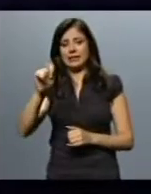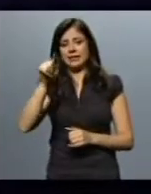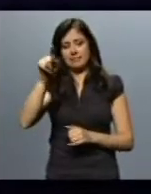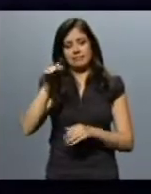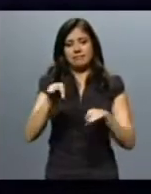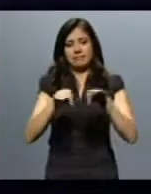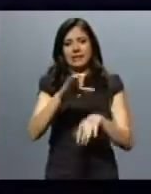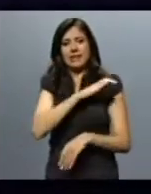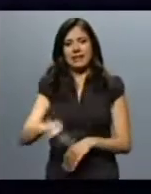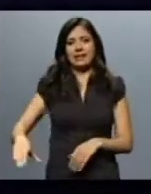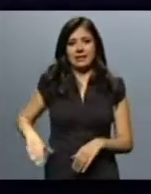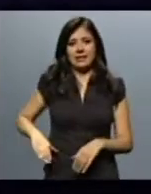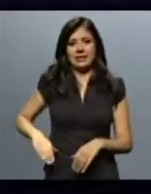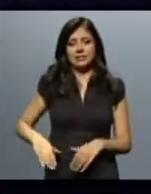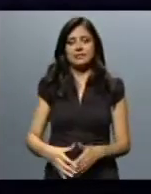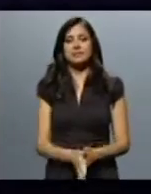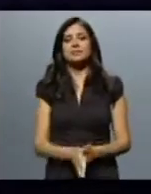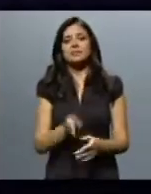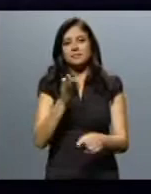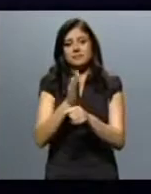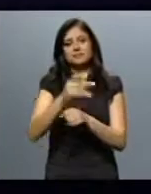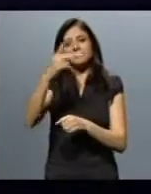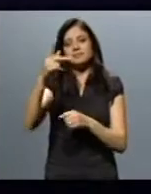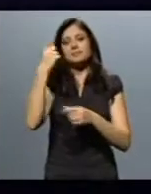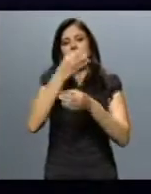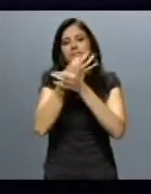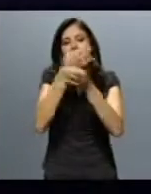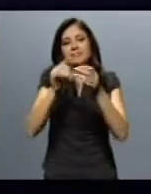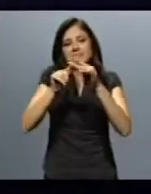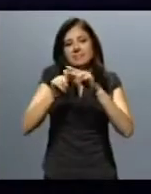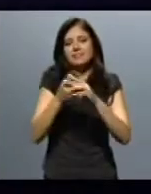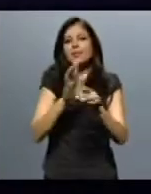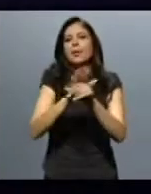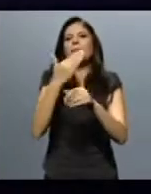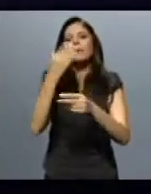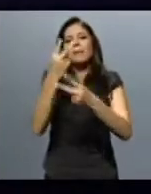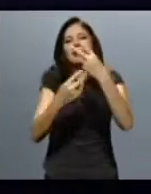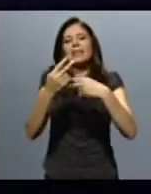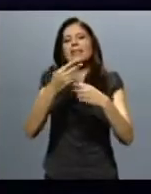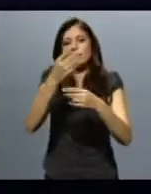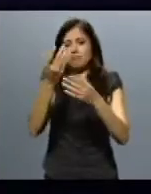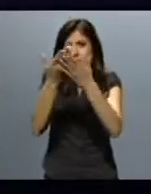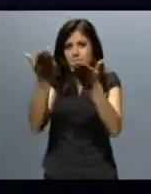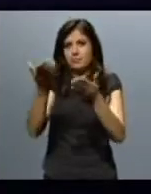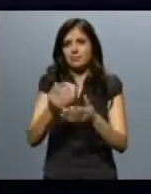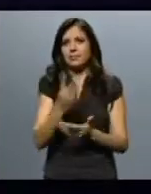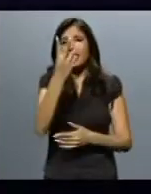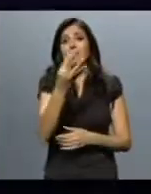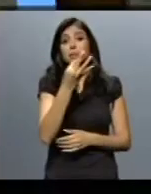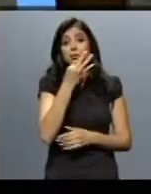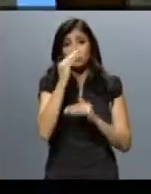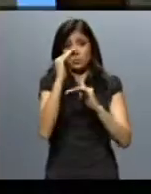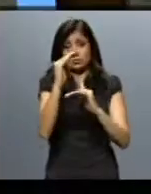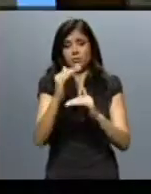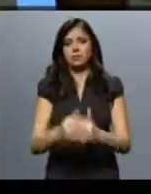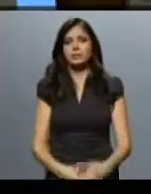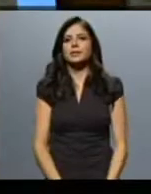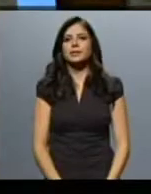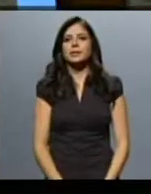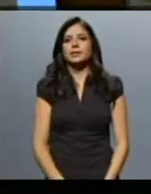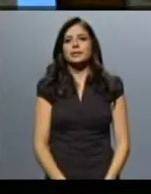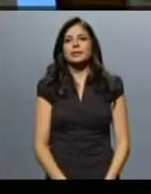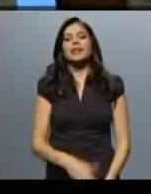y movimiento ciudadano en lo que es su mensaje inicial y para el cual tiene tres minutos vamos Muchas gracias Adriana Buenas